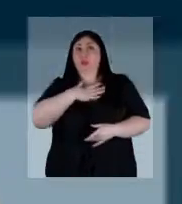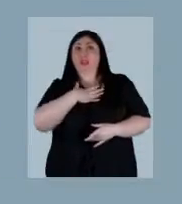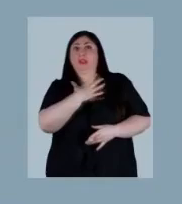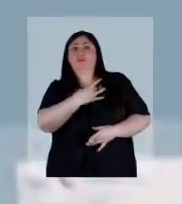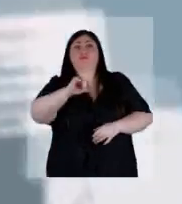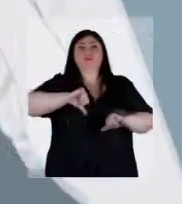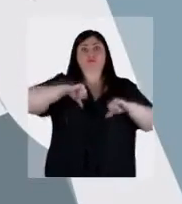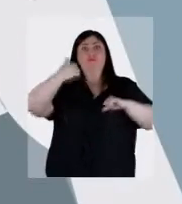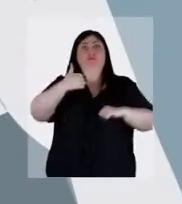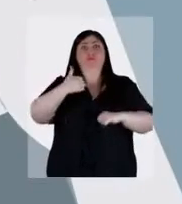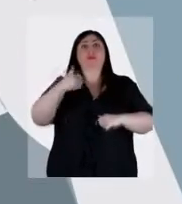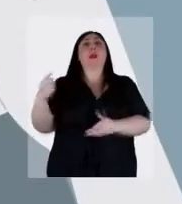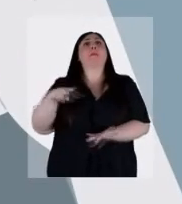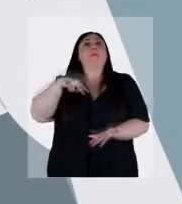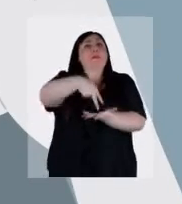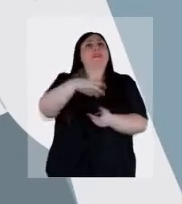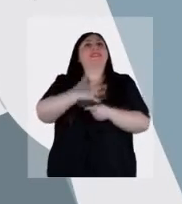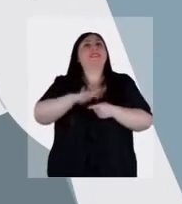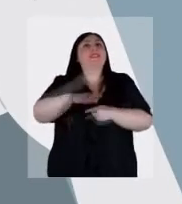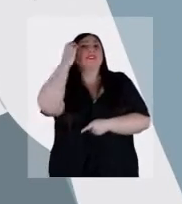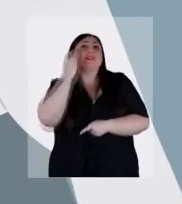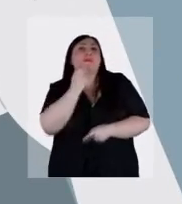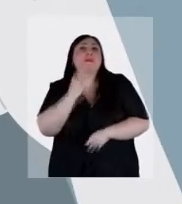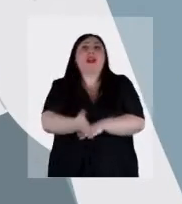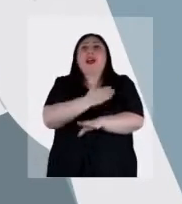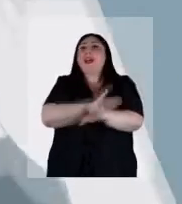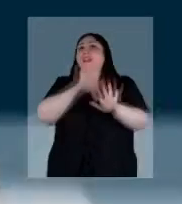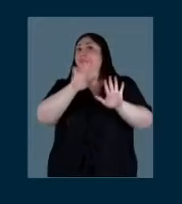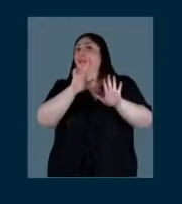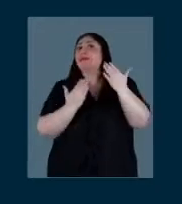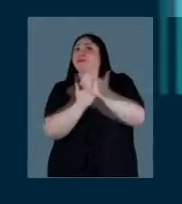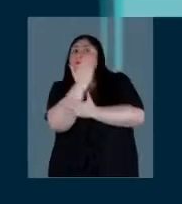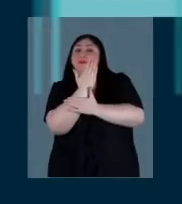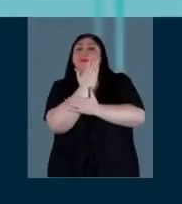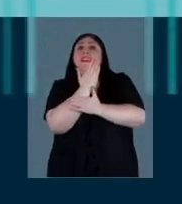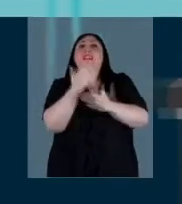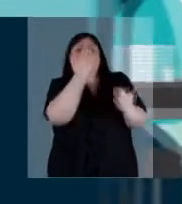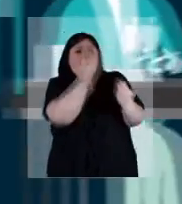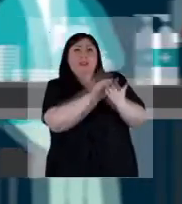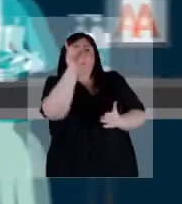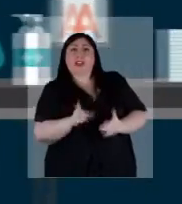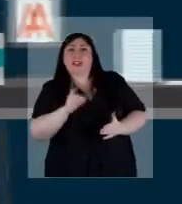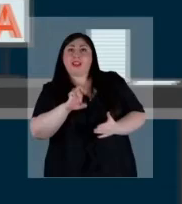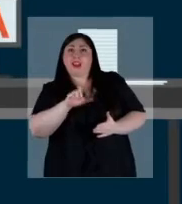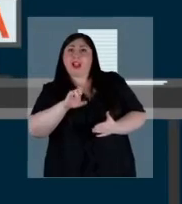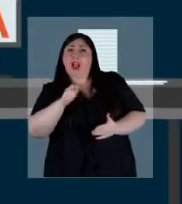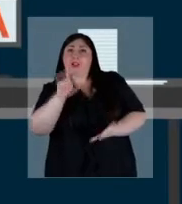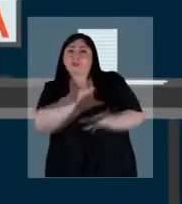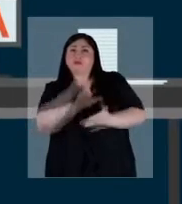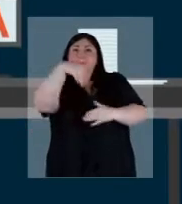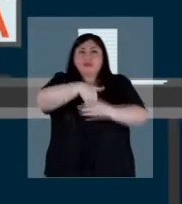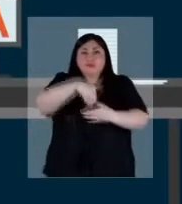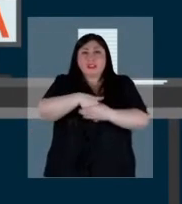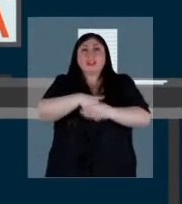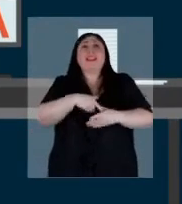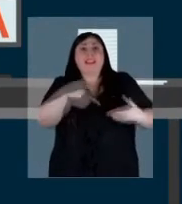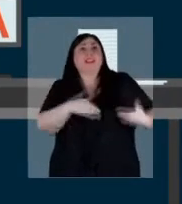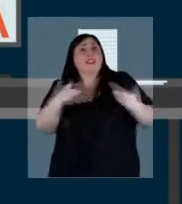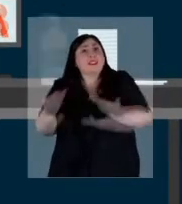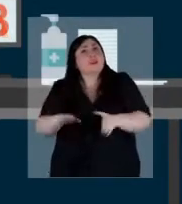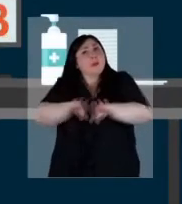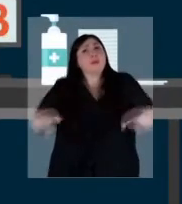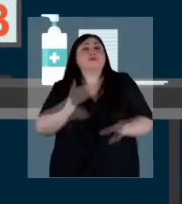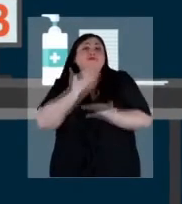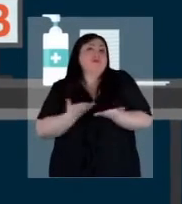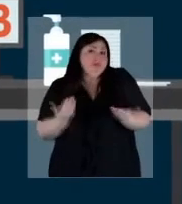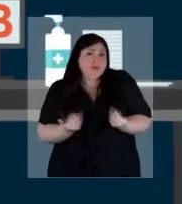azul y su mascarilla, que ya eso sería lo más importante. Sí, es importante recalcar que el día de las